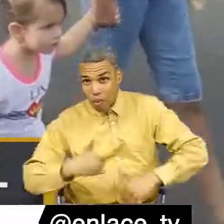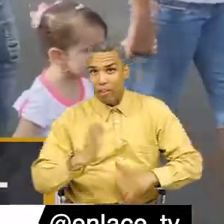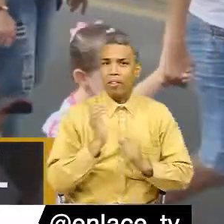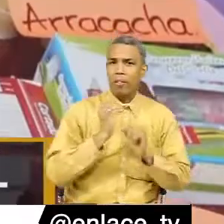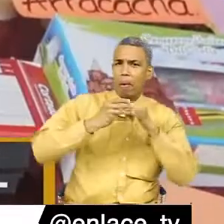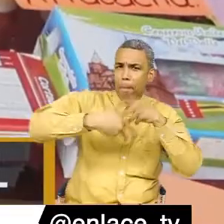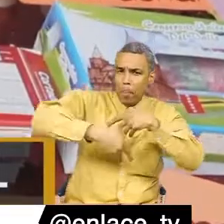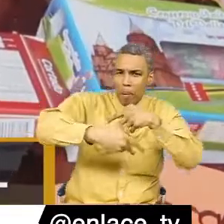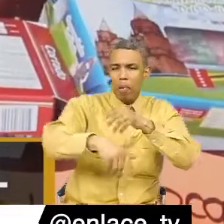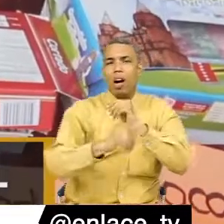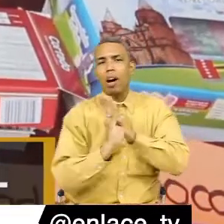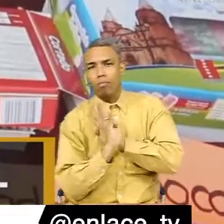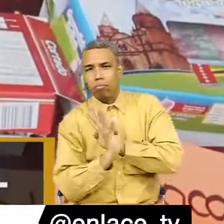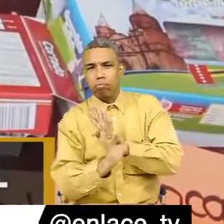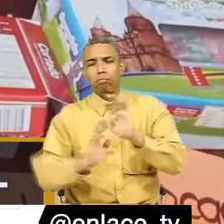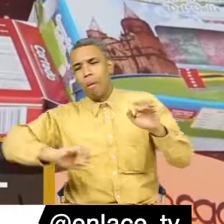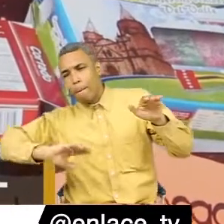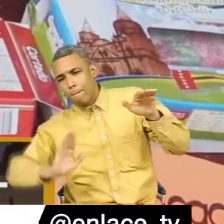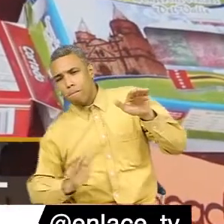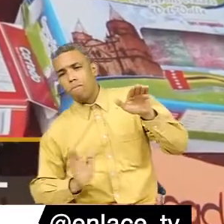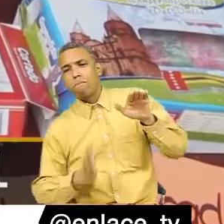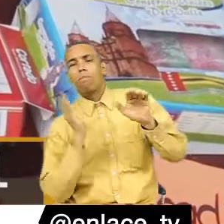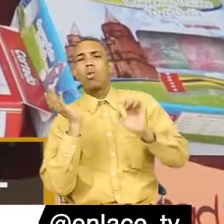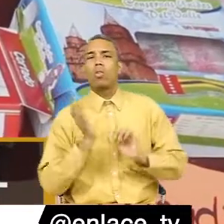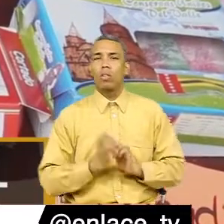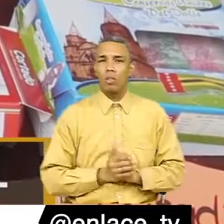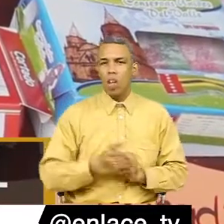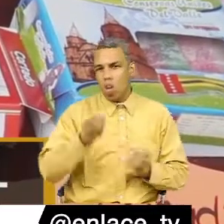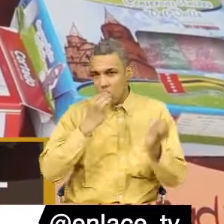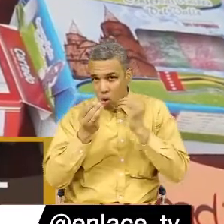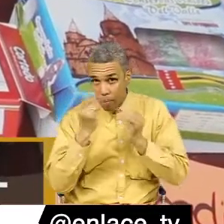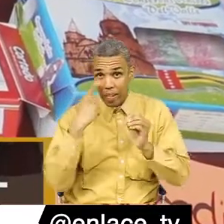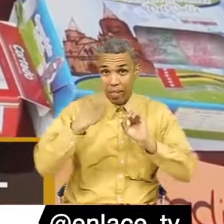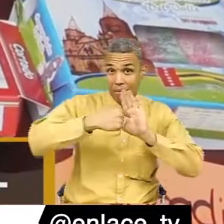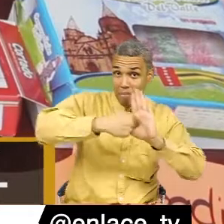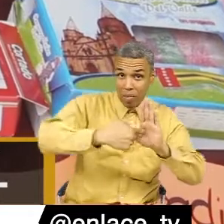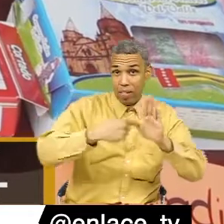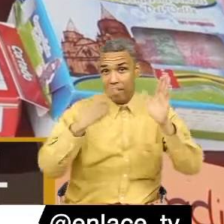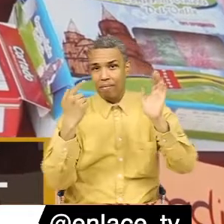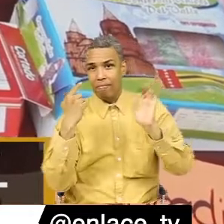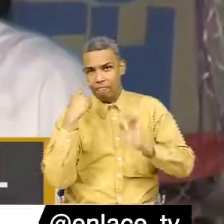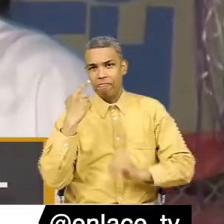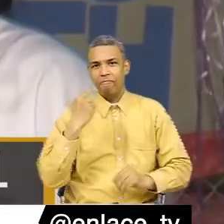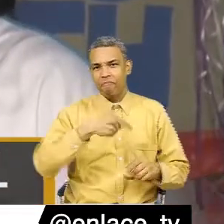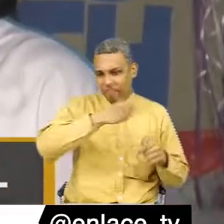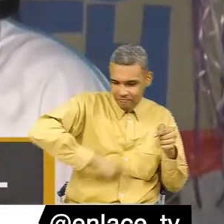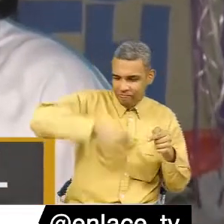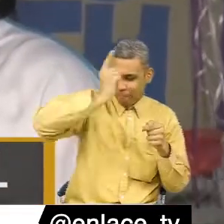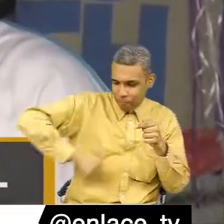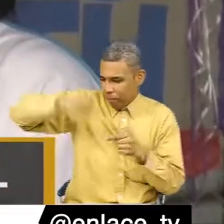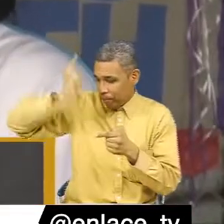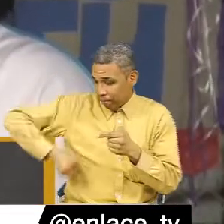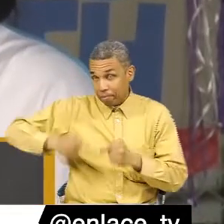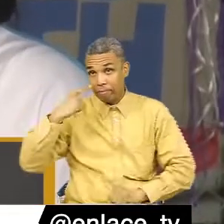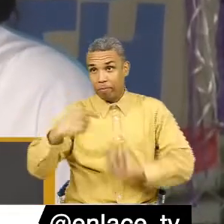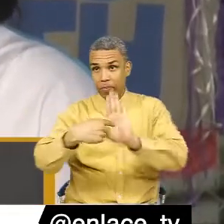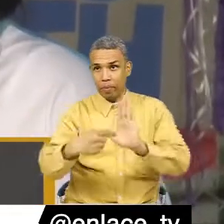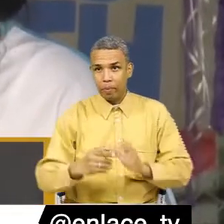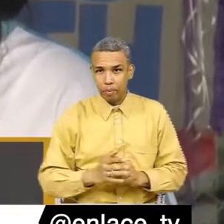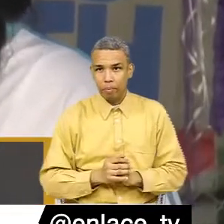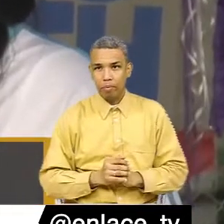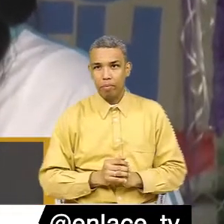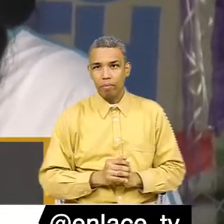actividades académicas, han enmarcado la Semana Cultural y Deportiva del Liceo Jesús de Nazaret. La integridad y el compromiso con la institución y con